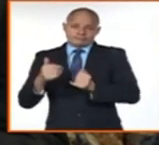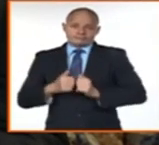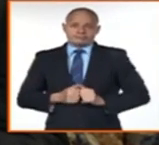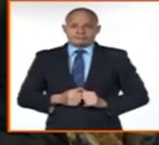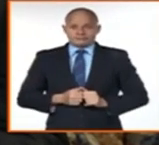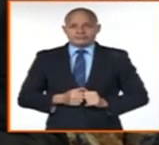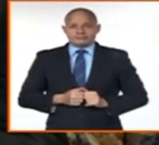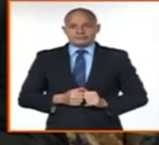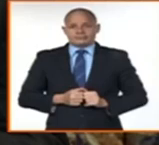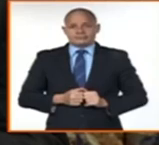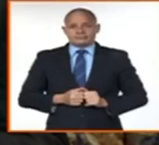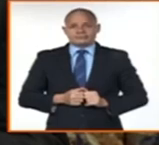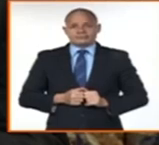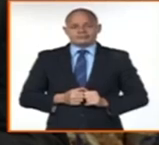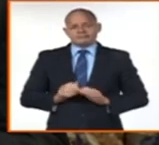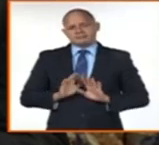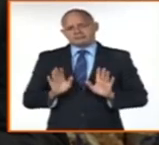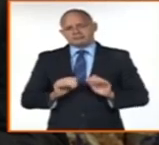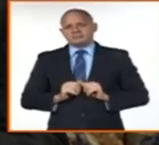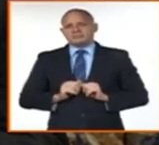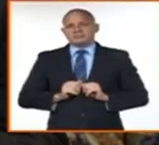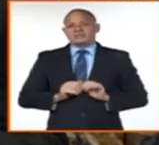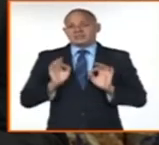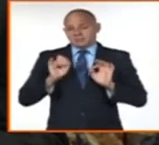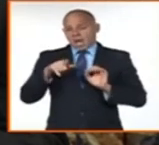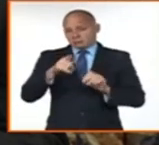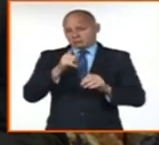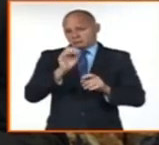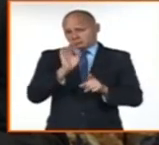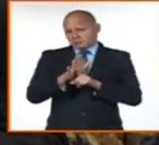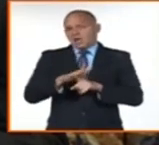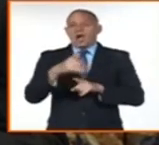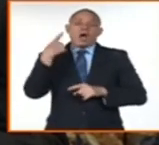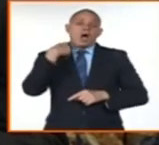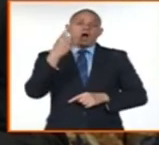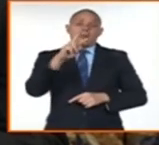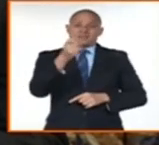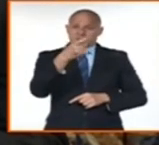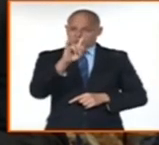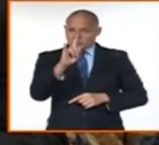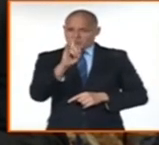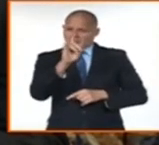la situación. Y ya nosotros viendo ese tipo de enredo que nos venía para arriba,